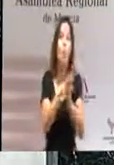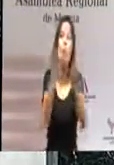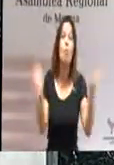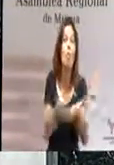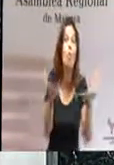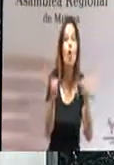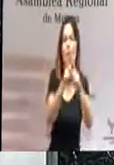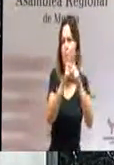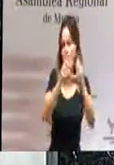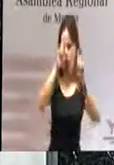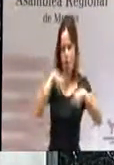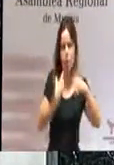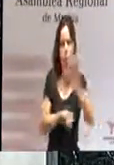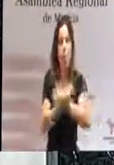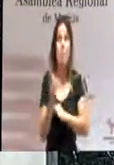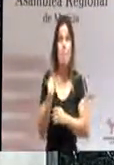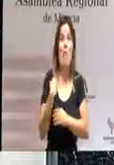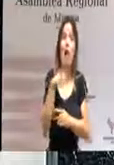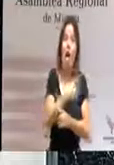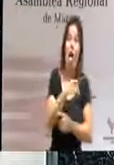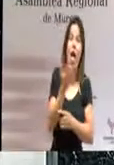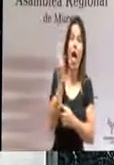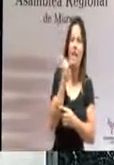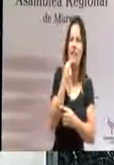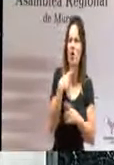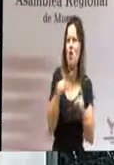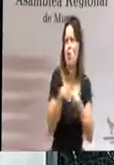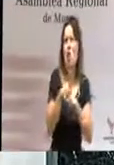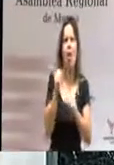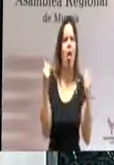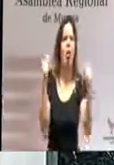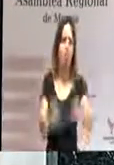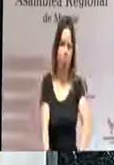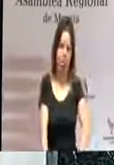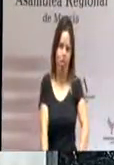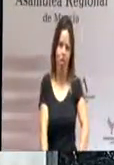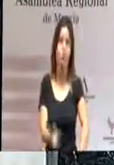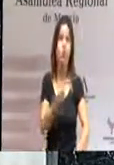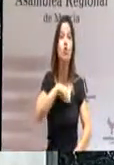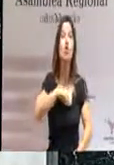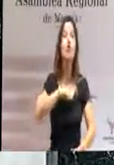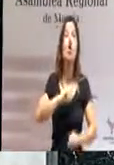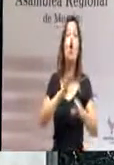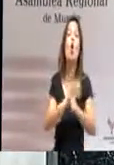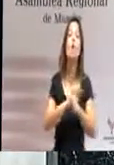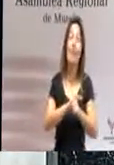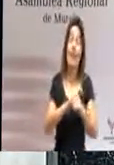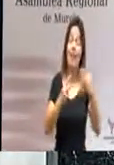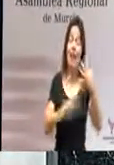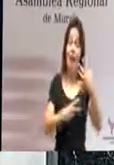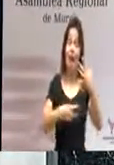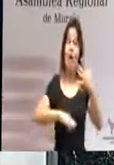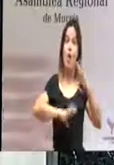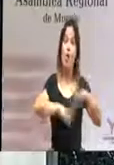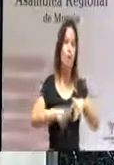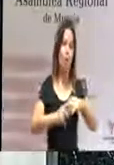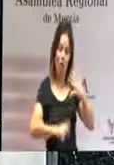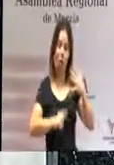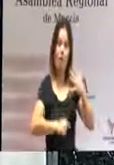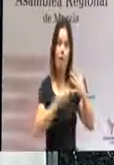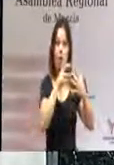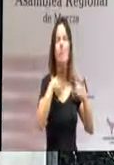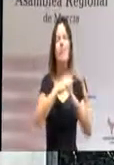emprendimiento, de la que tanto hablaba ayer, es un auténtico fracaso. Somos la segunda comunidad por la cola en niveles de confianza empresarial